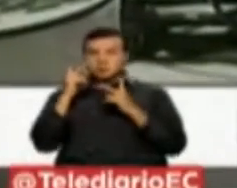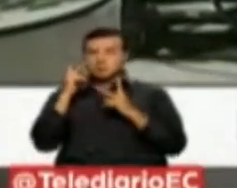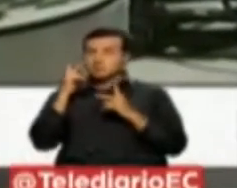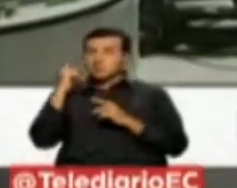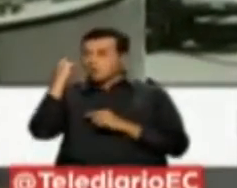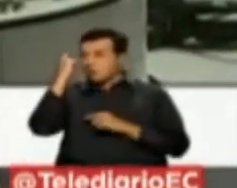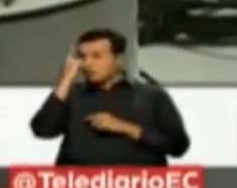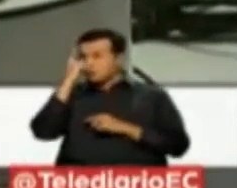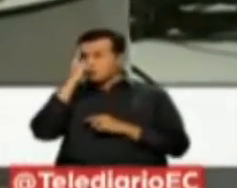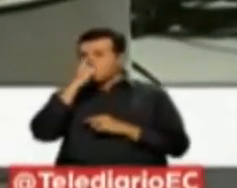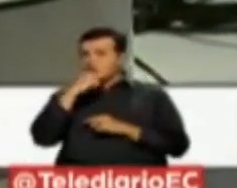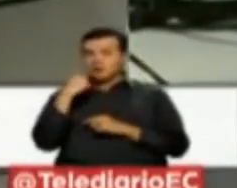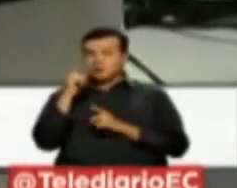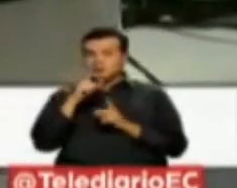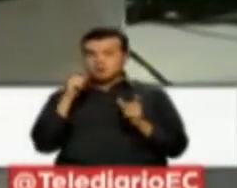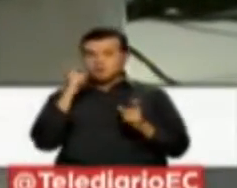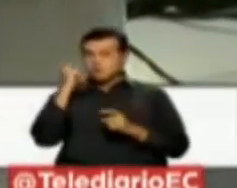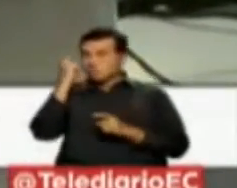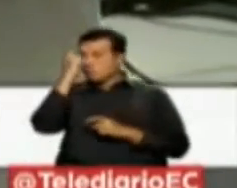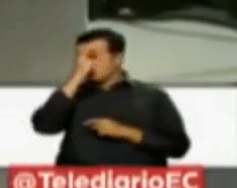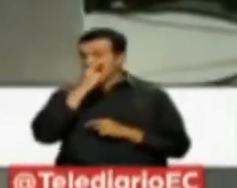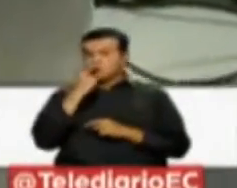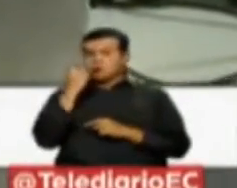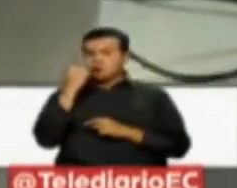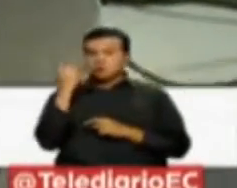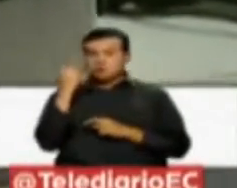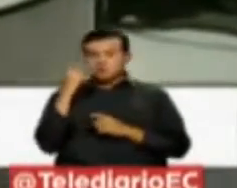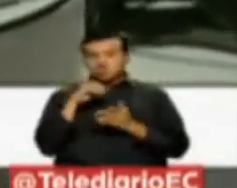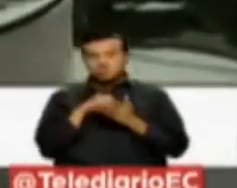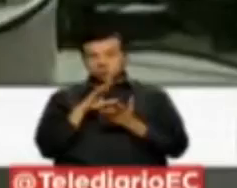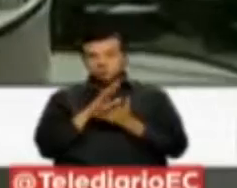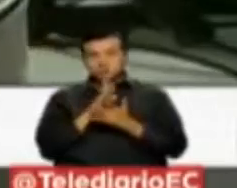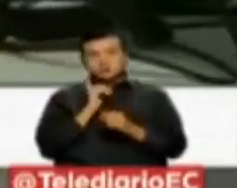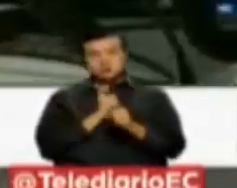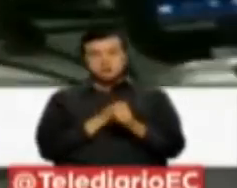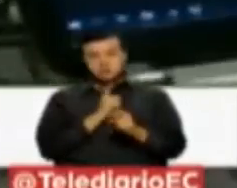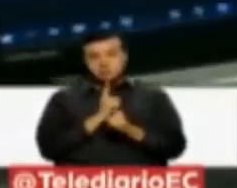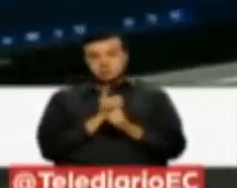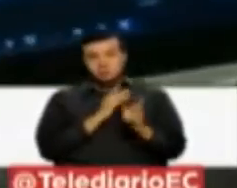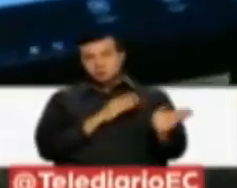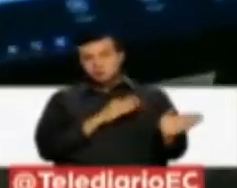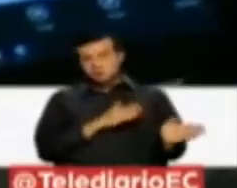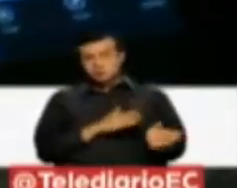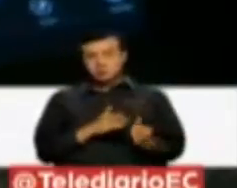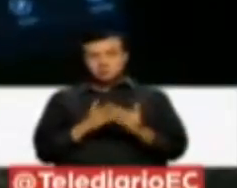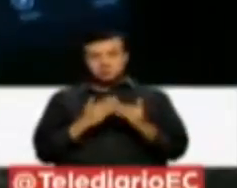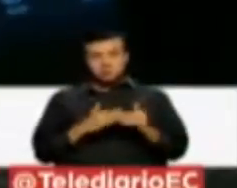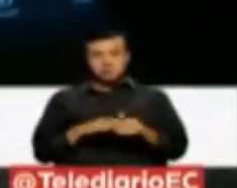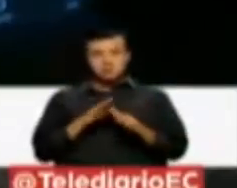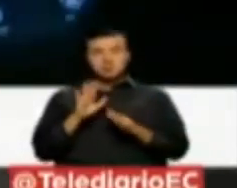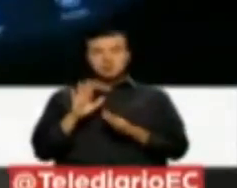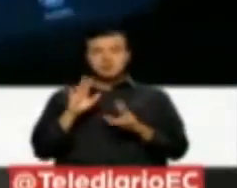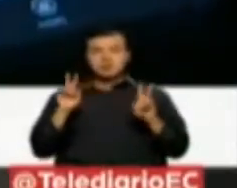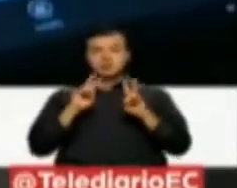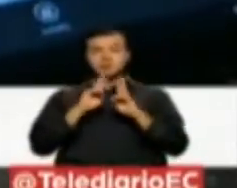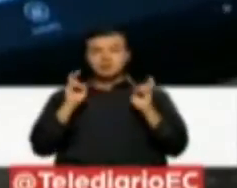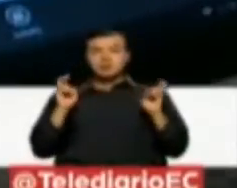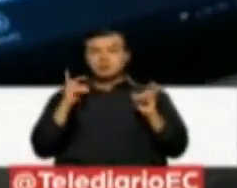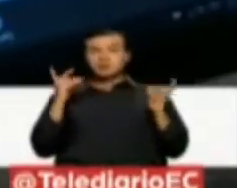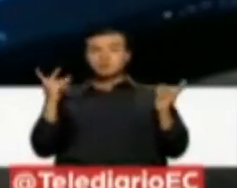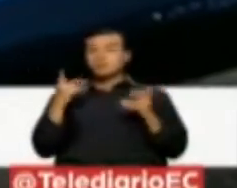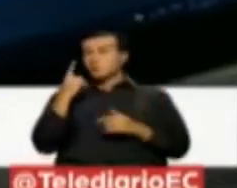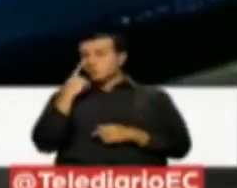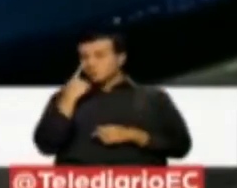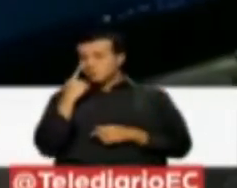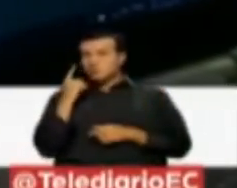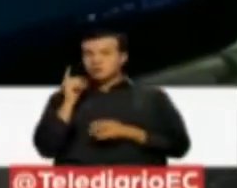figuras, la fisionomía de la gente. Vamos a aplicaciones muy específicas que se pueden inclusive aplicar en el campo de la medicina,